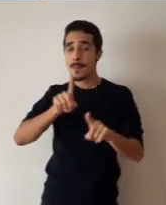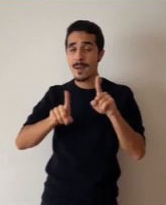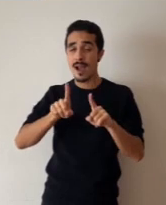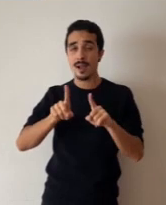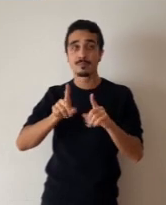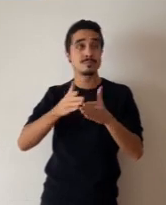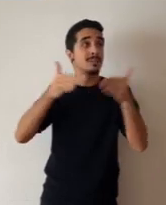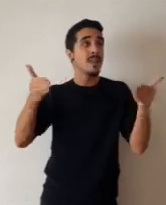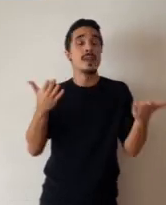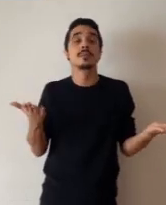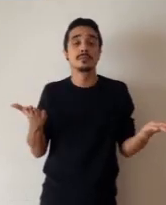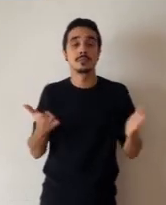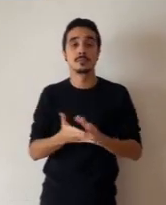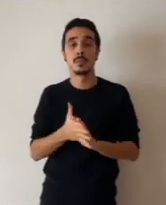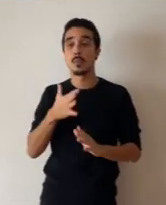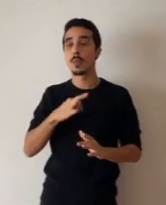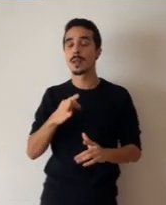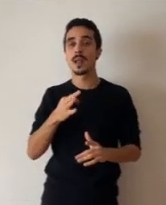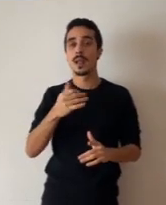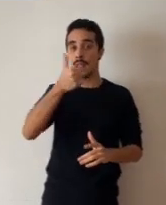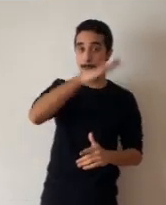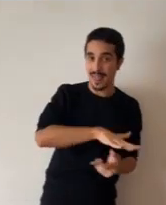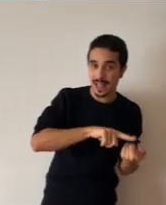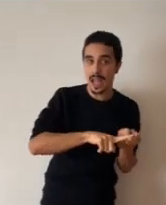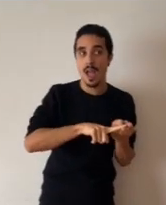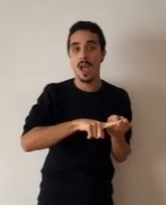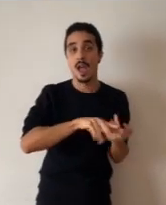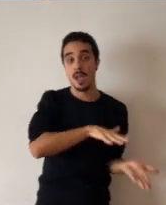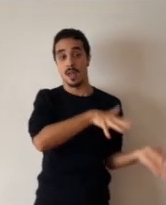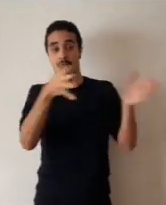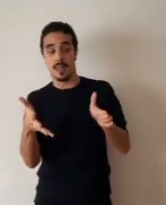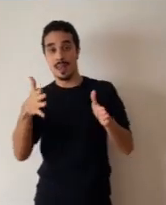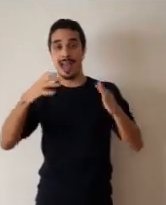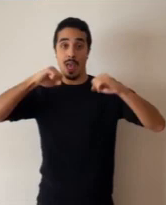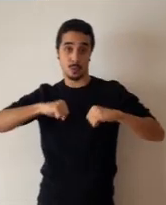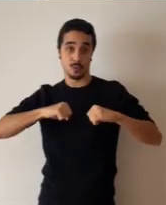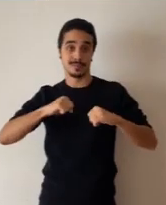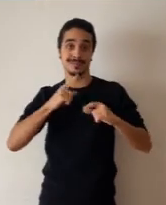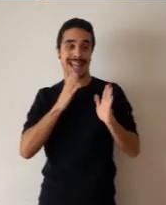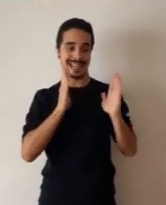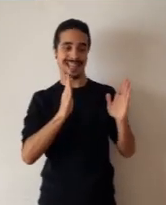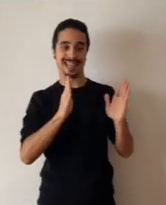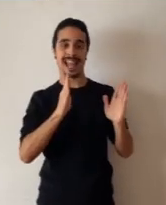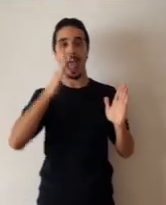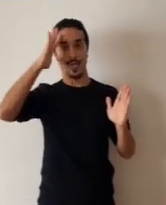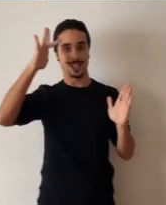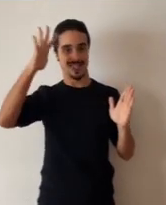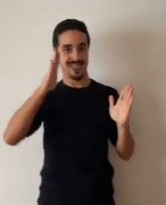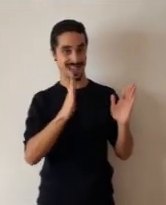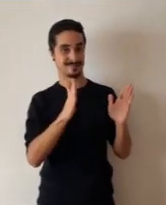El problema quizás mayor que hay en el paso de pediatría a adultos es el momento en el que se ocurre, que es la